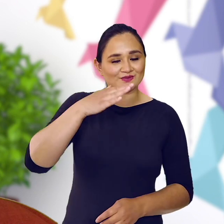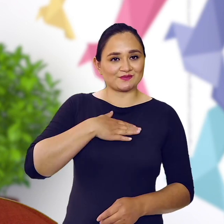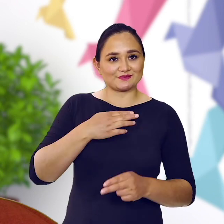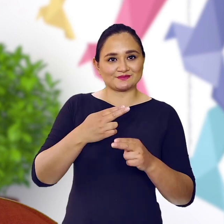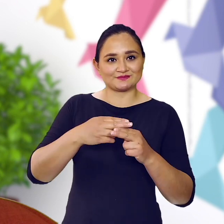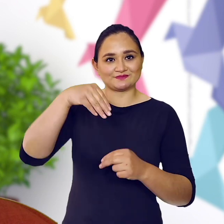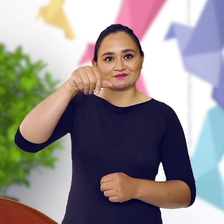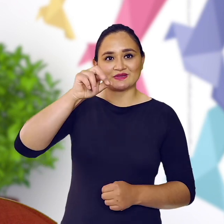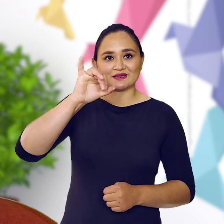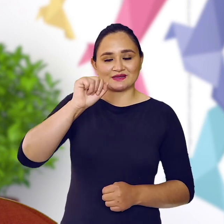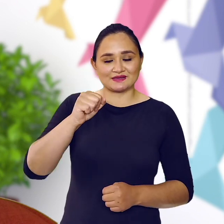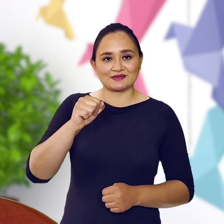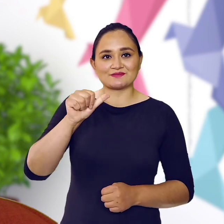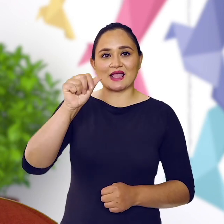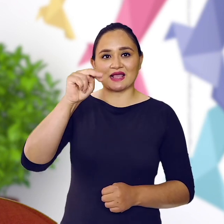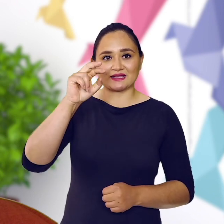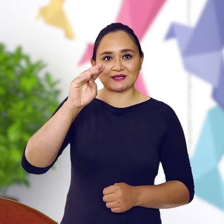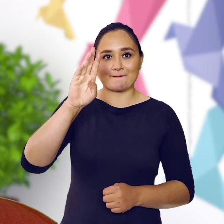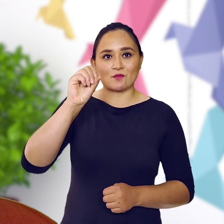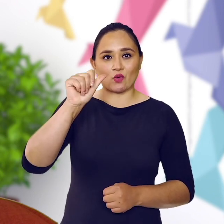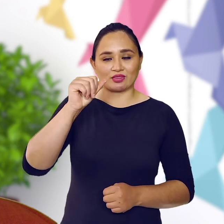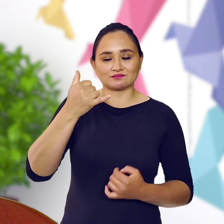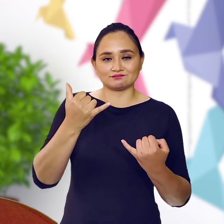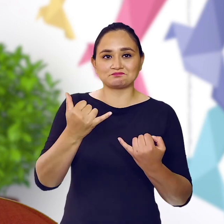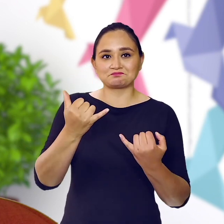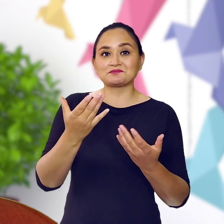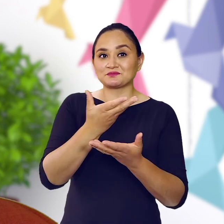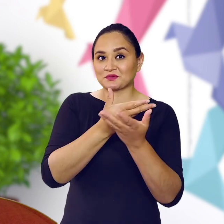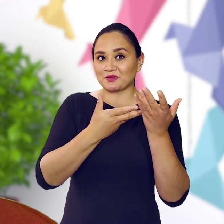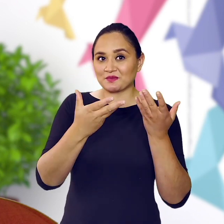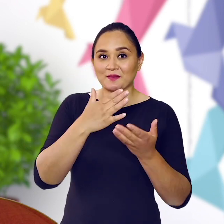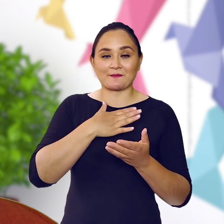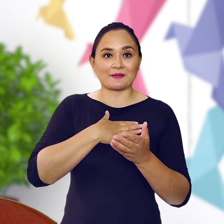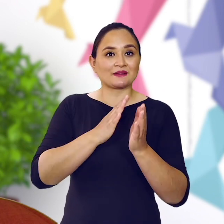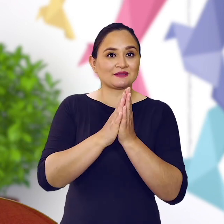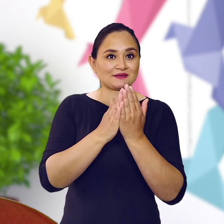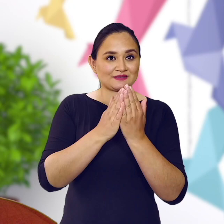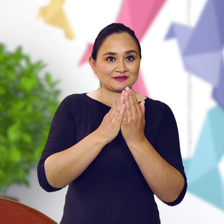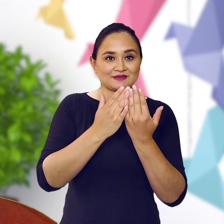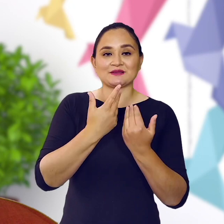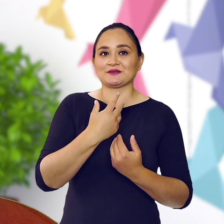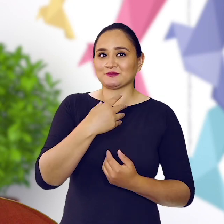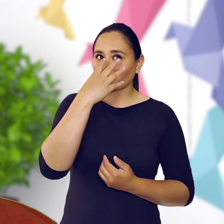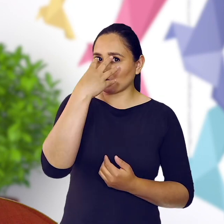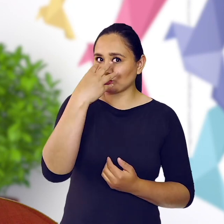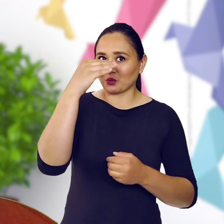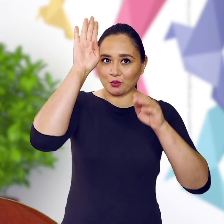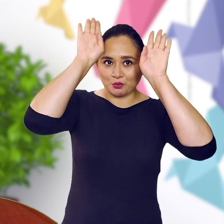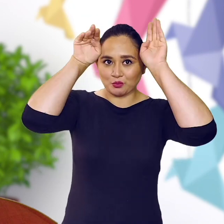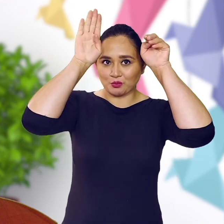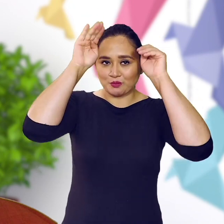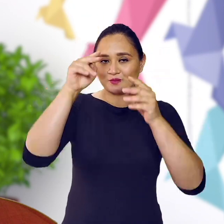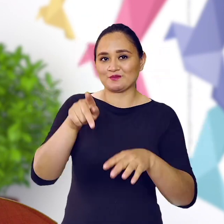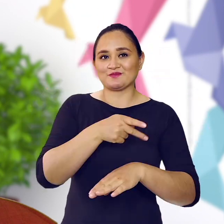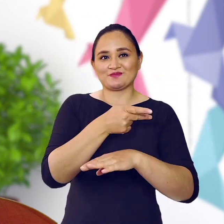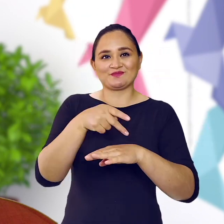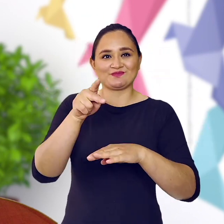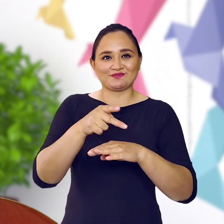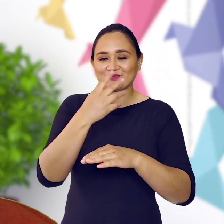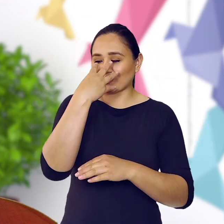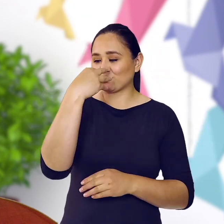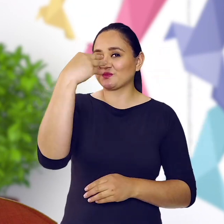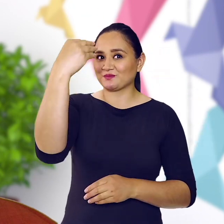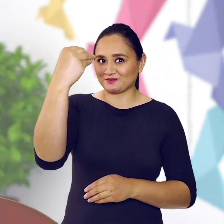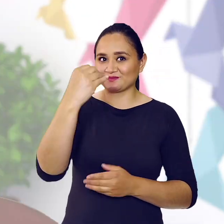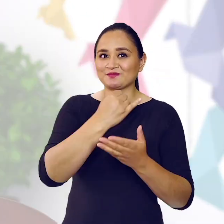Hola, mi nombre es María de los Ángeles Boada y yo he venido a compartir con ustedes mi libro de burros, poetas y lobos, ilustrado por